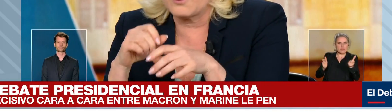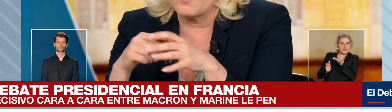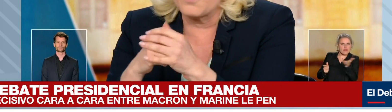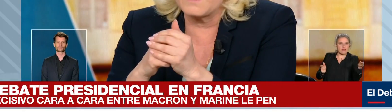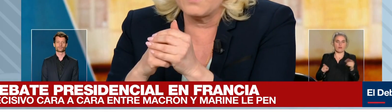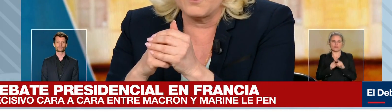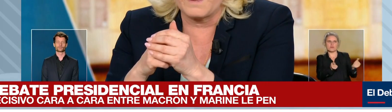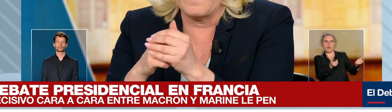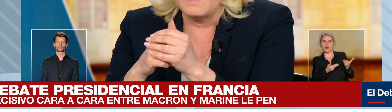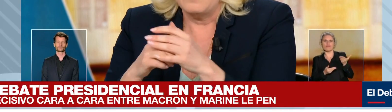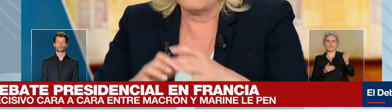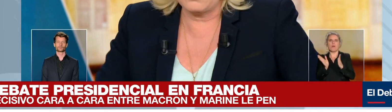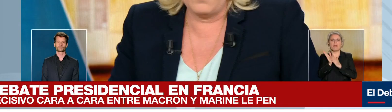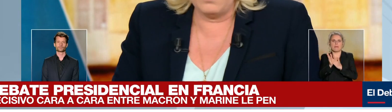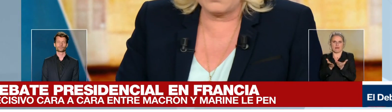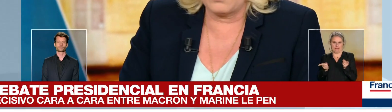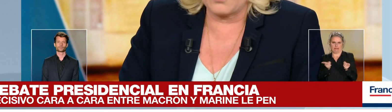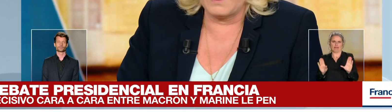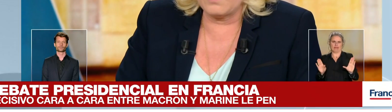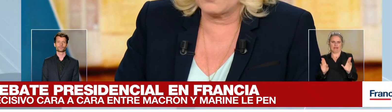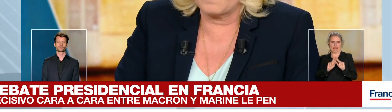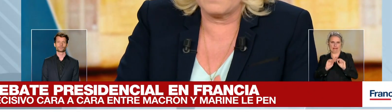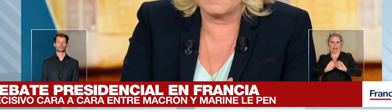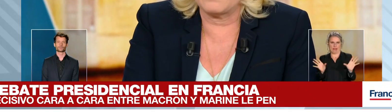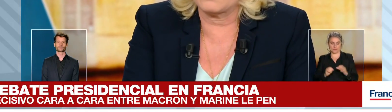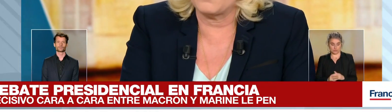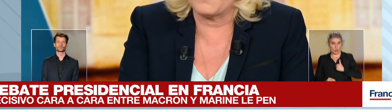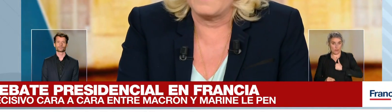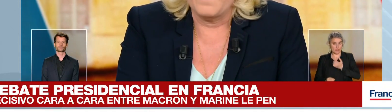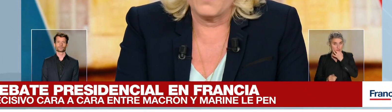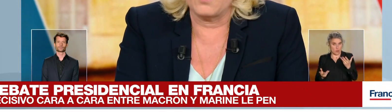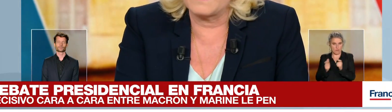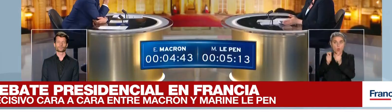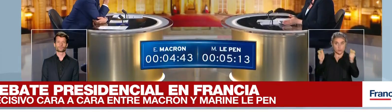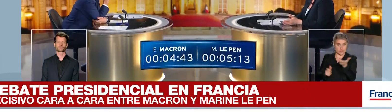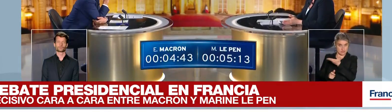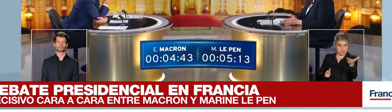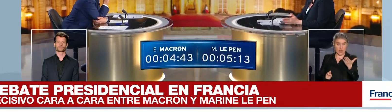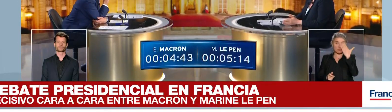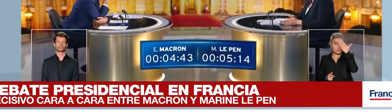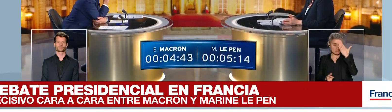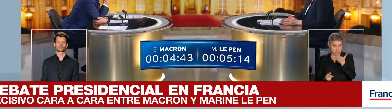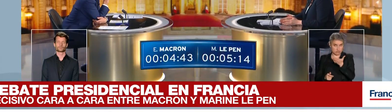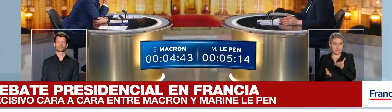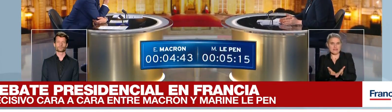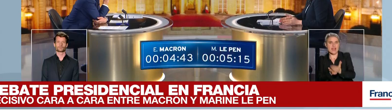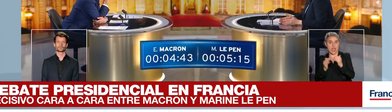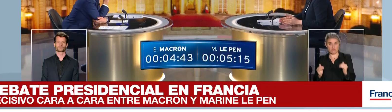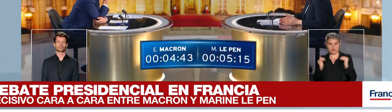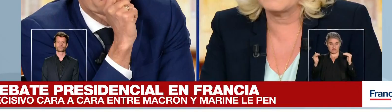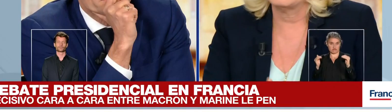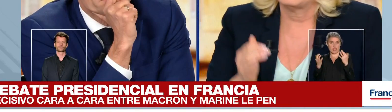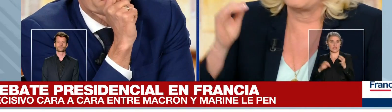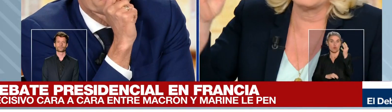diferencia entre mi propuesta de estímulo de las empresas y la de sus precios. Si usted aumenta en 10%